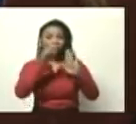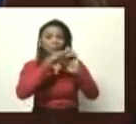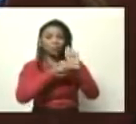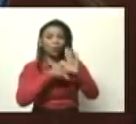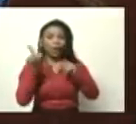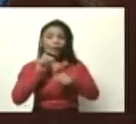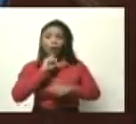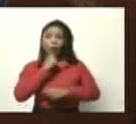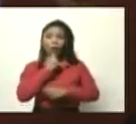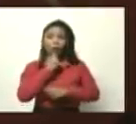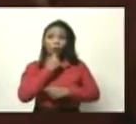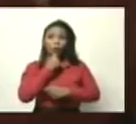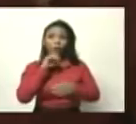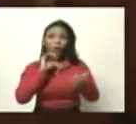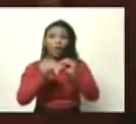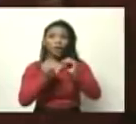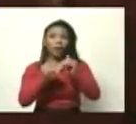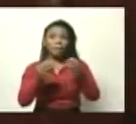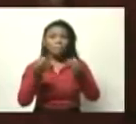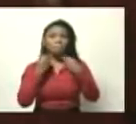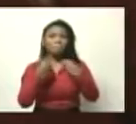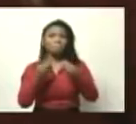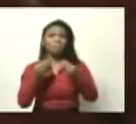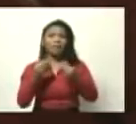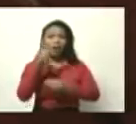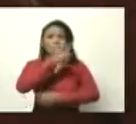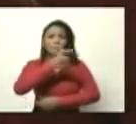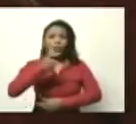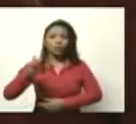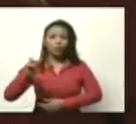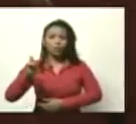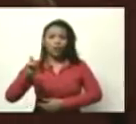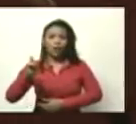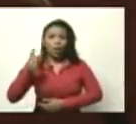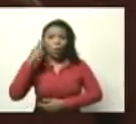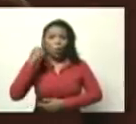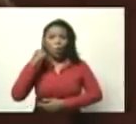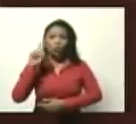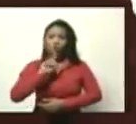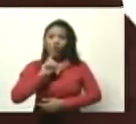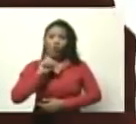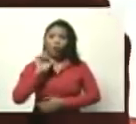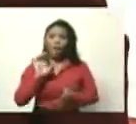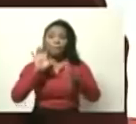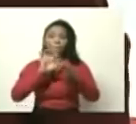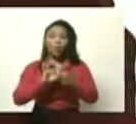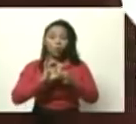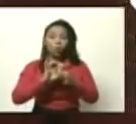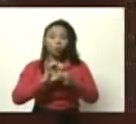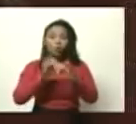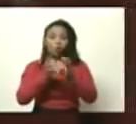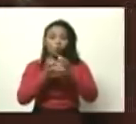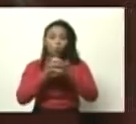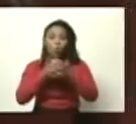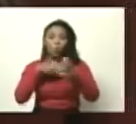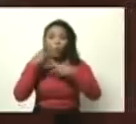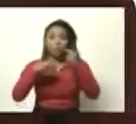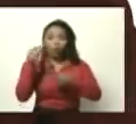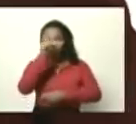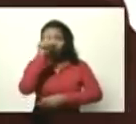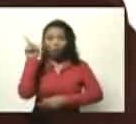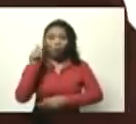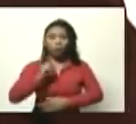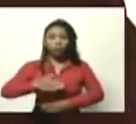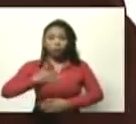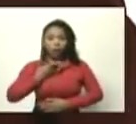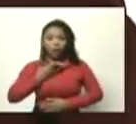ese código de ética para que la gente, el ciudadano común, no necesariamente vinculado con el Partido Socialista Unido de Venezuela,